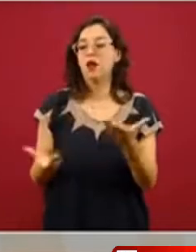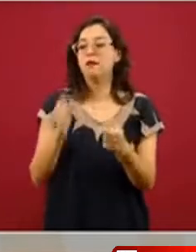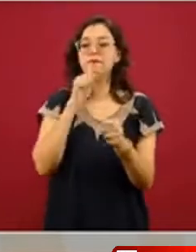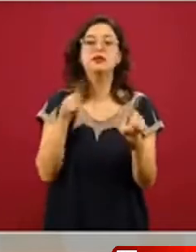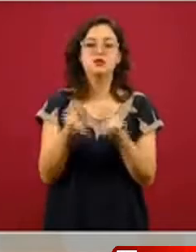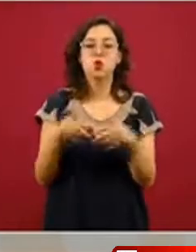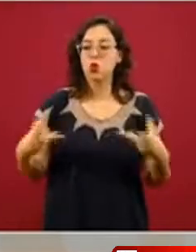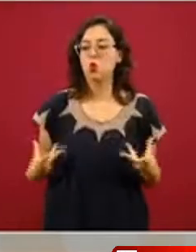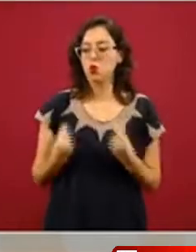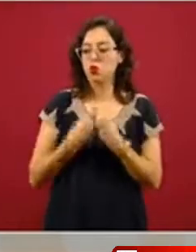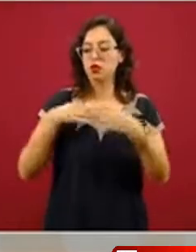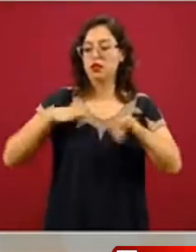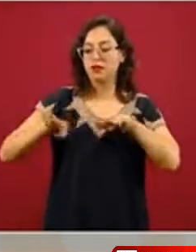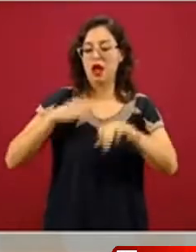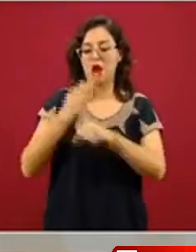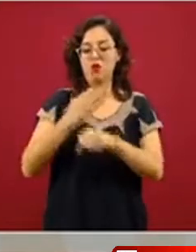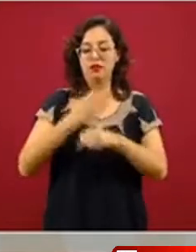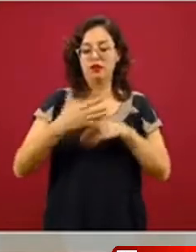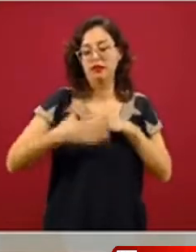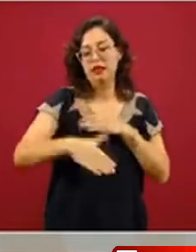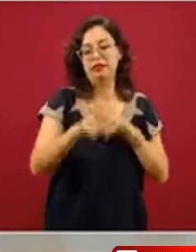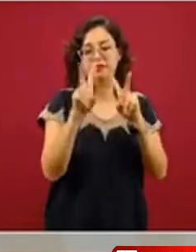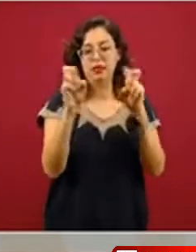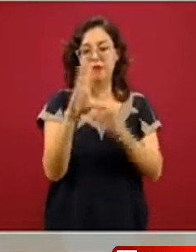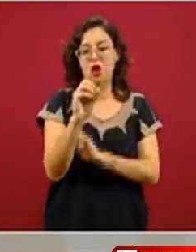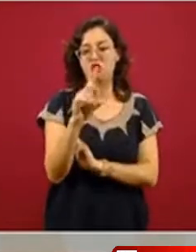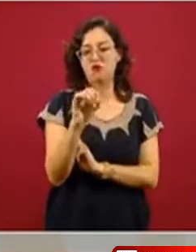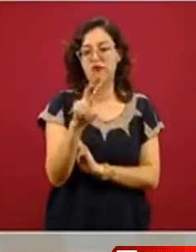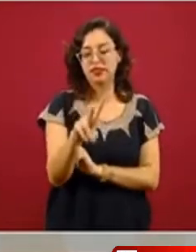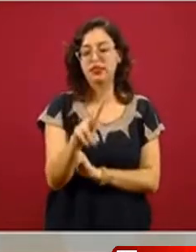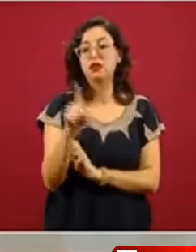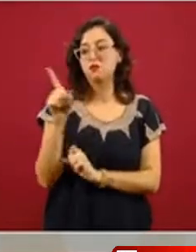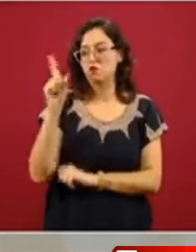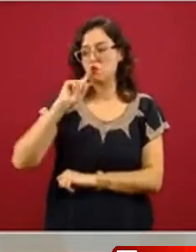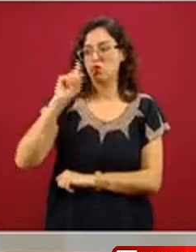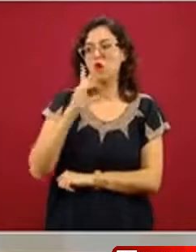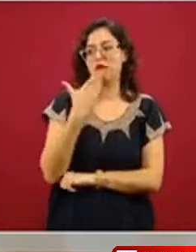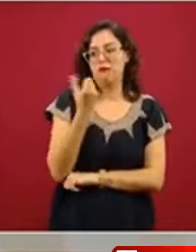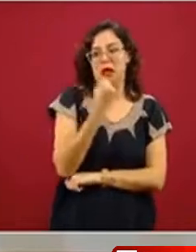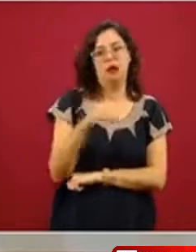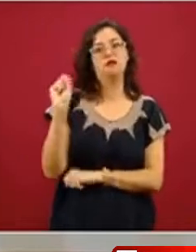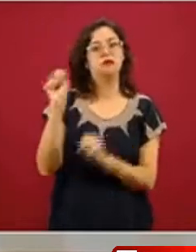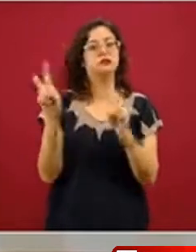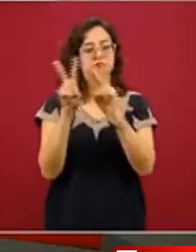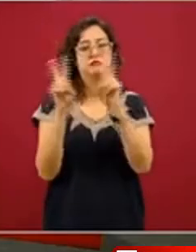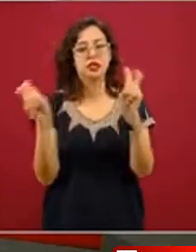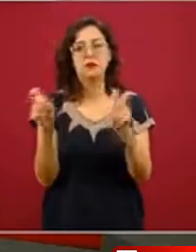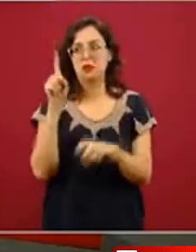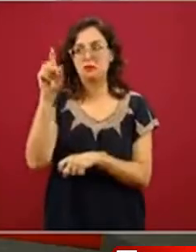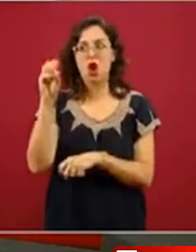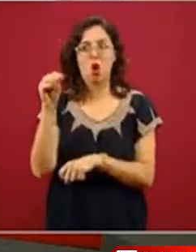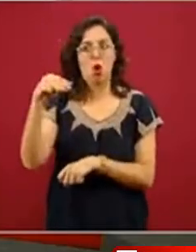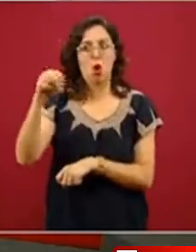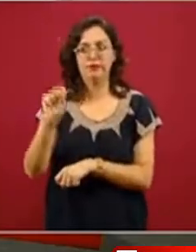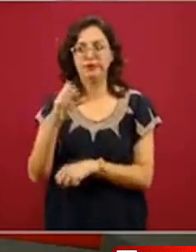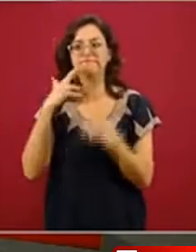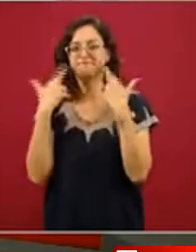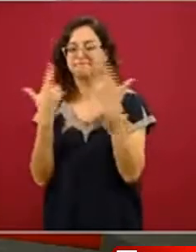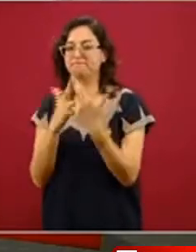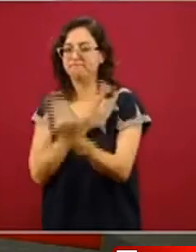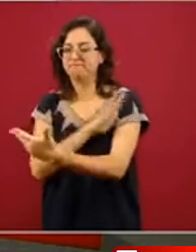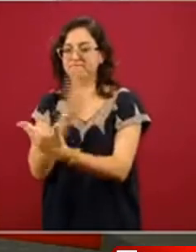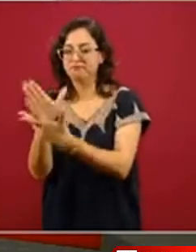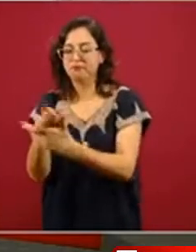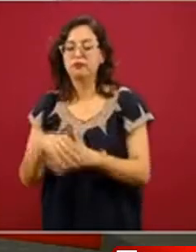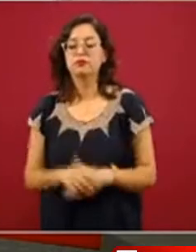nosotros durante la pandemia de COVID, ha participado como persona experta en esta reunión. ¿Qué se hace en esa reunión?